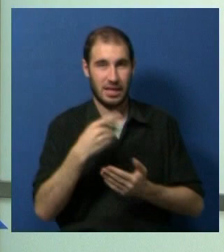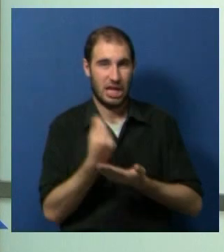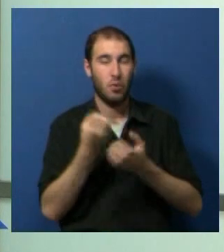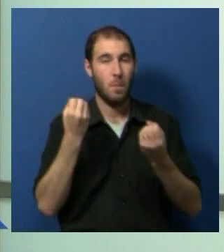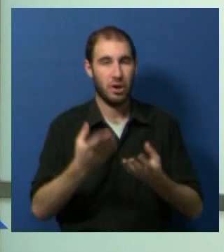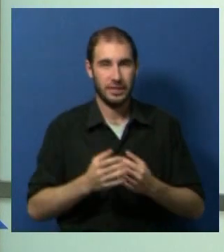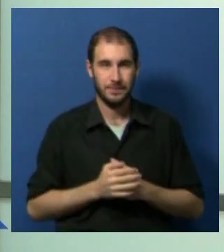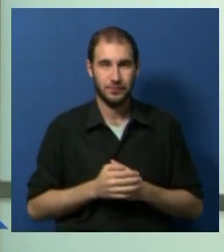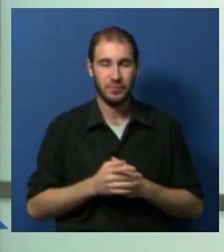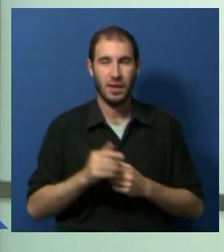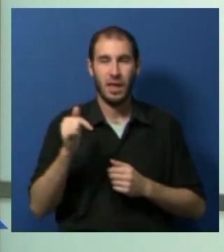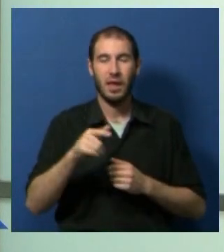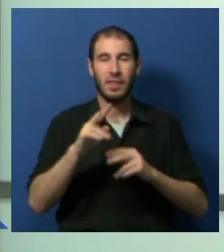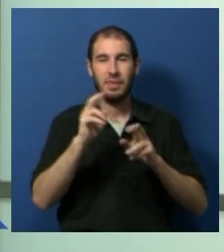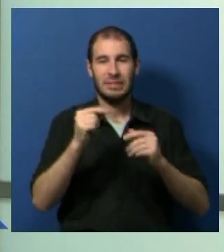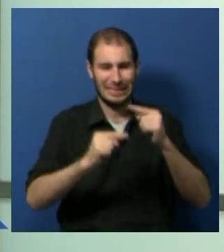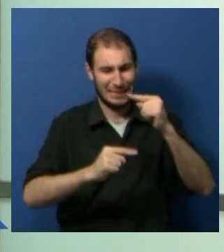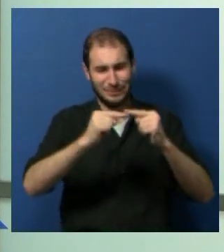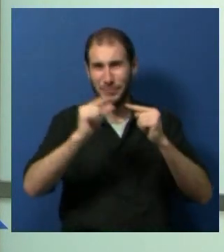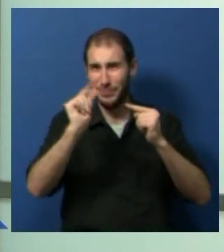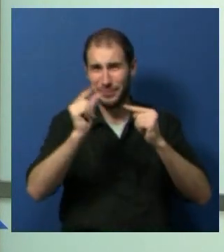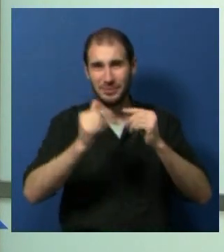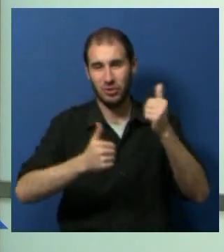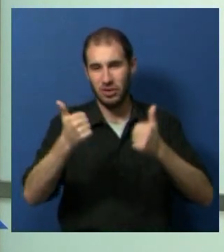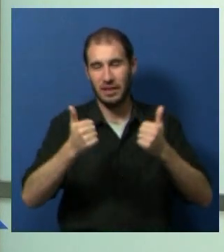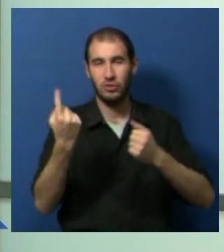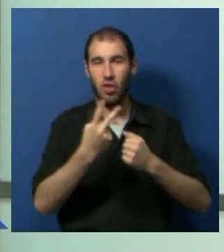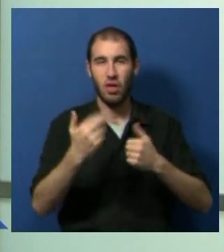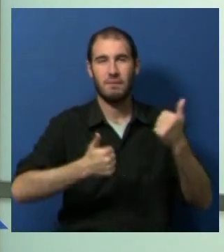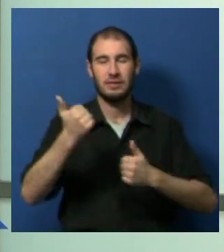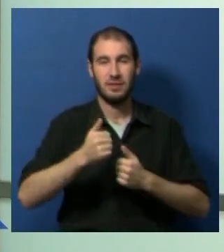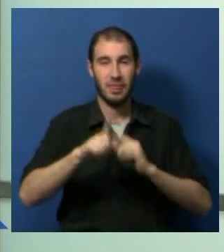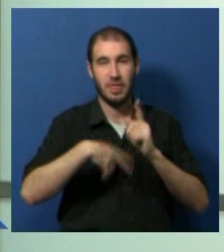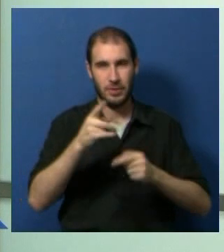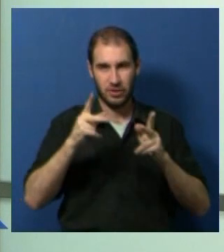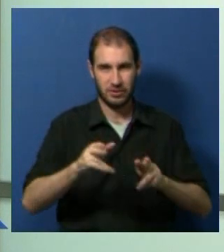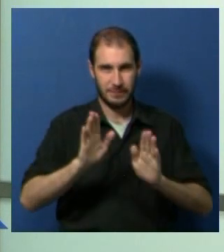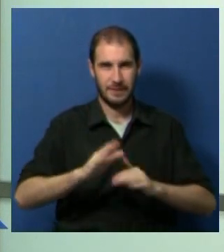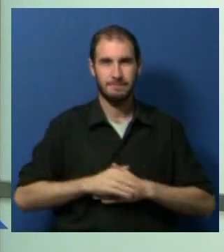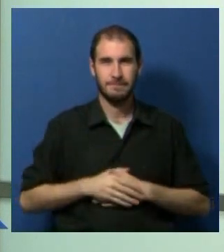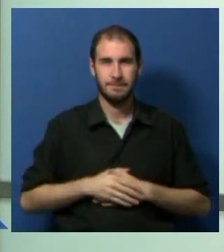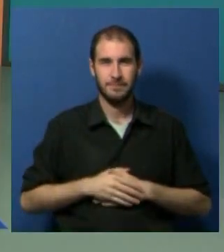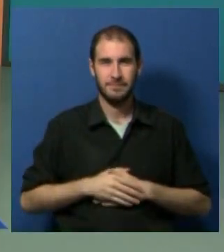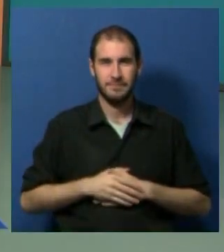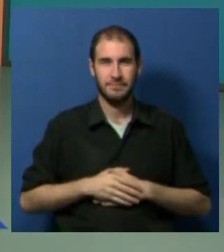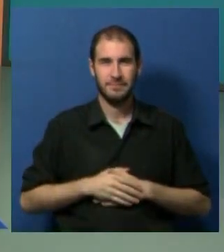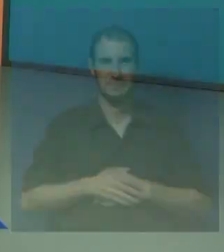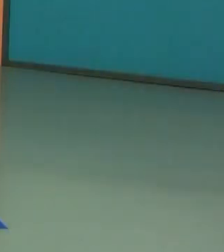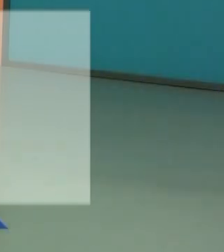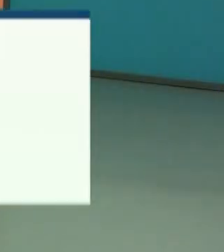en cuenta lo que fue el margen escaso entre ambos candidatos en el balotaje. Lo analizamos tras el corte, ya venimos.